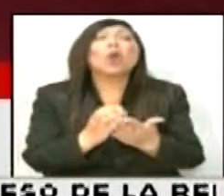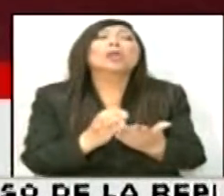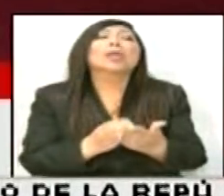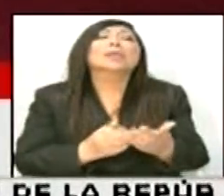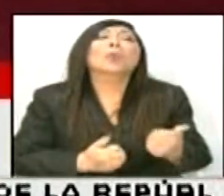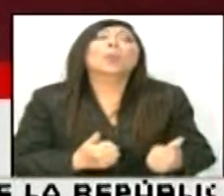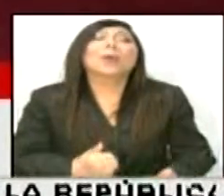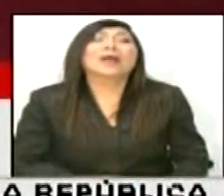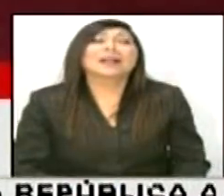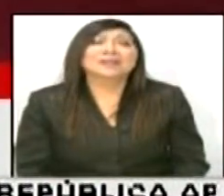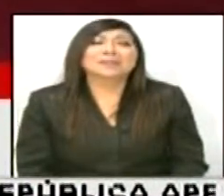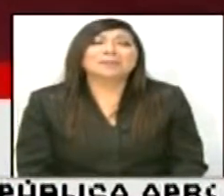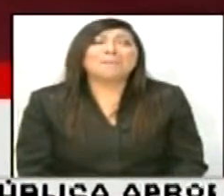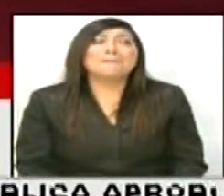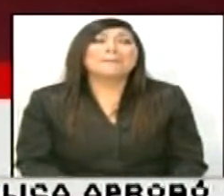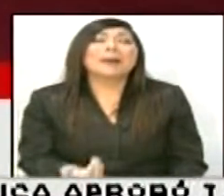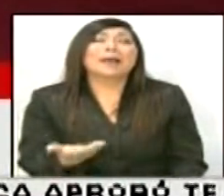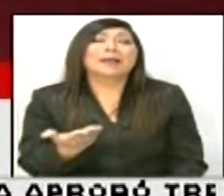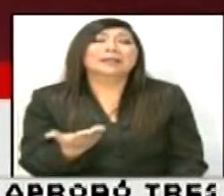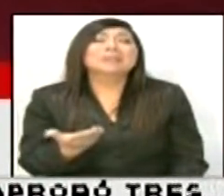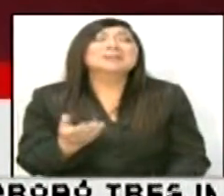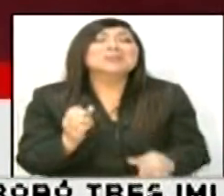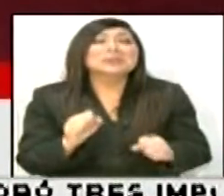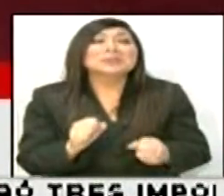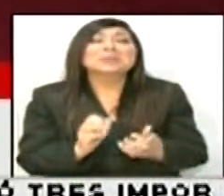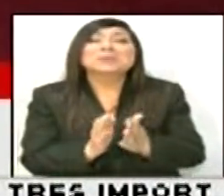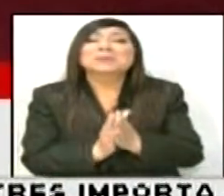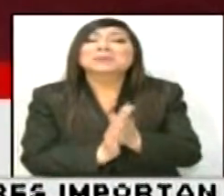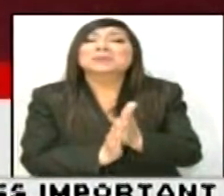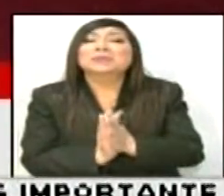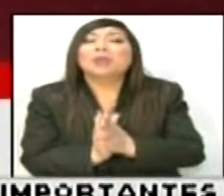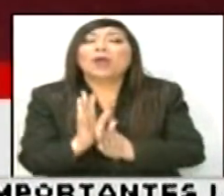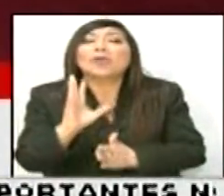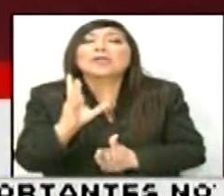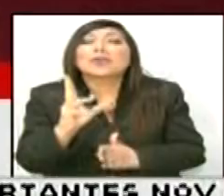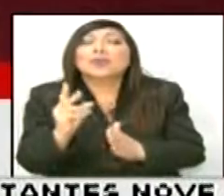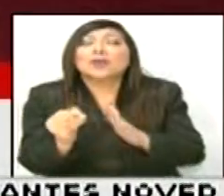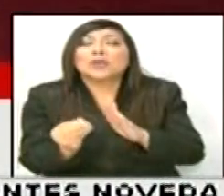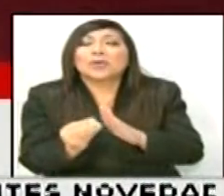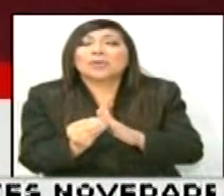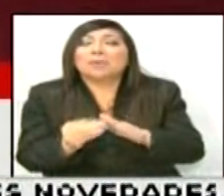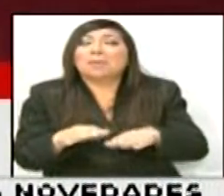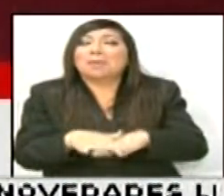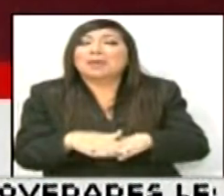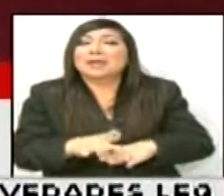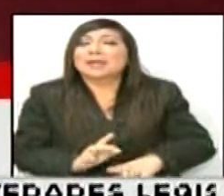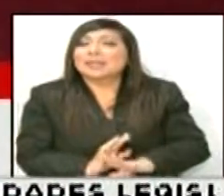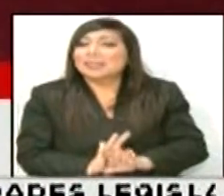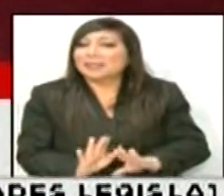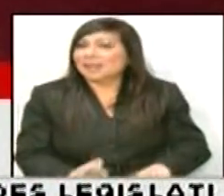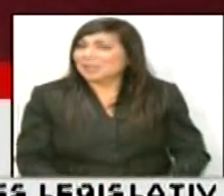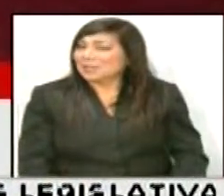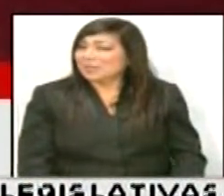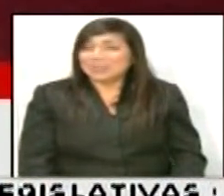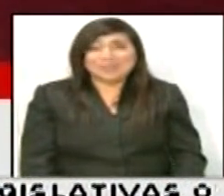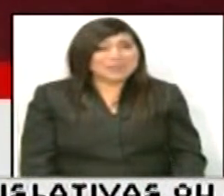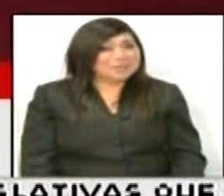es? El poder acceder a beneficios corruptos en la administración pública. Esa es la